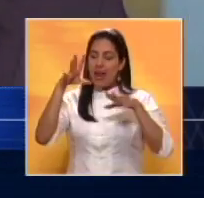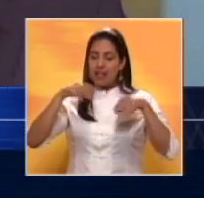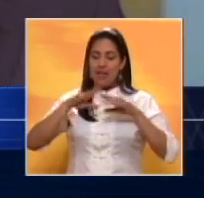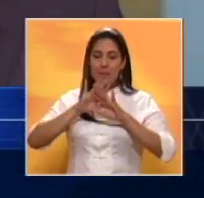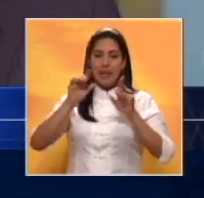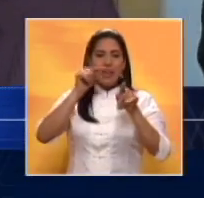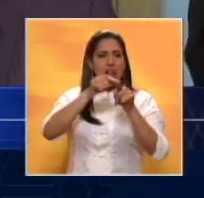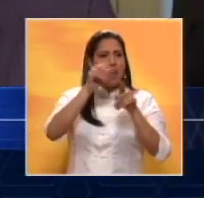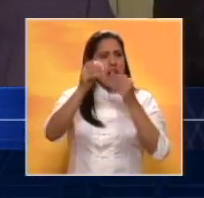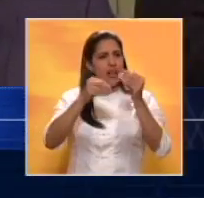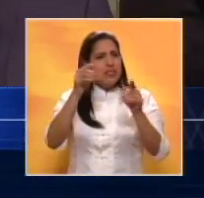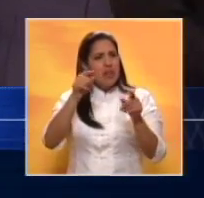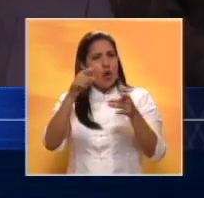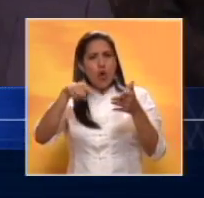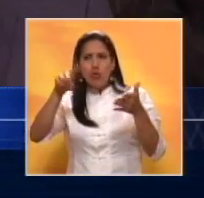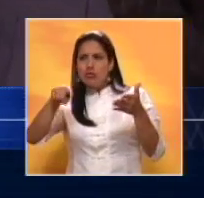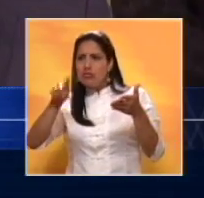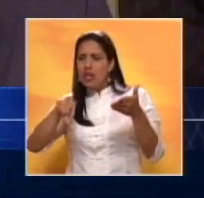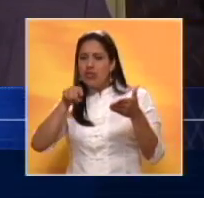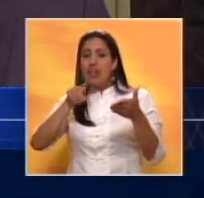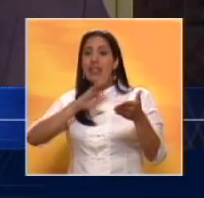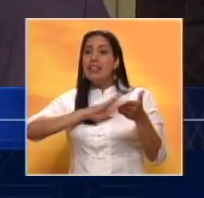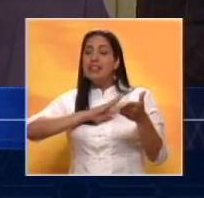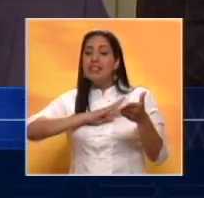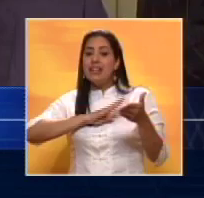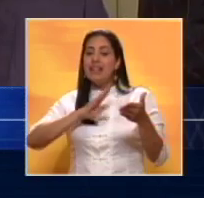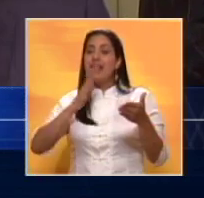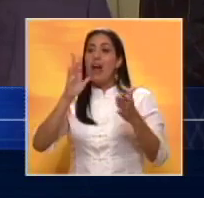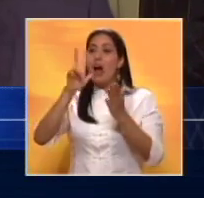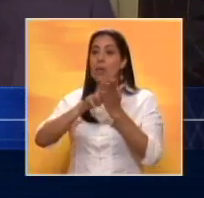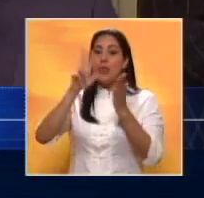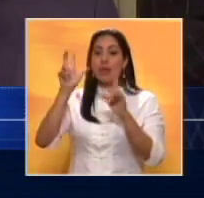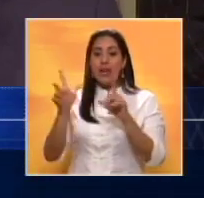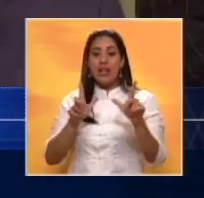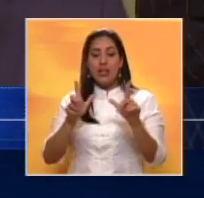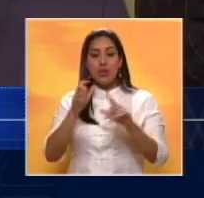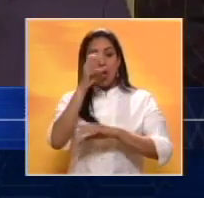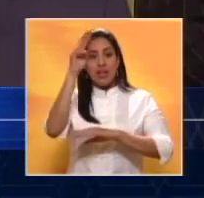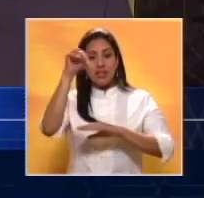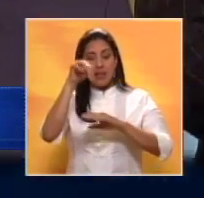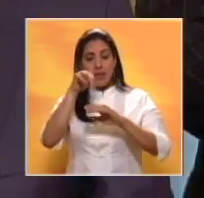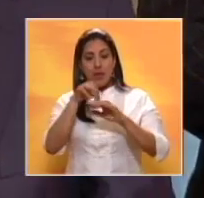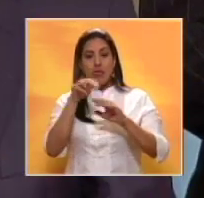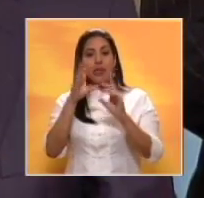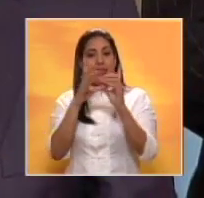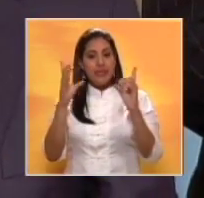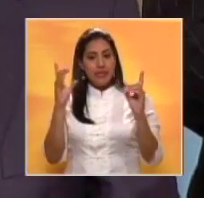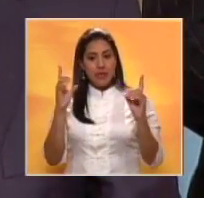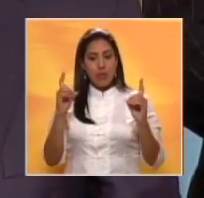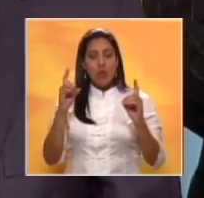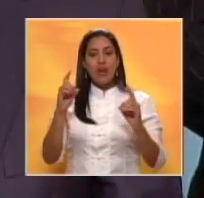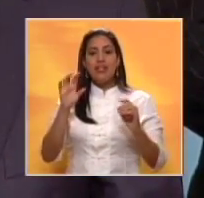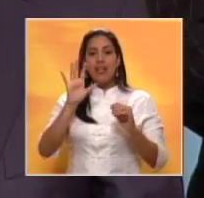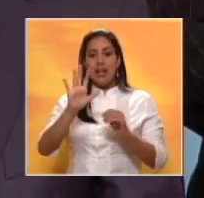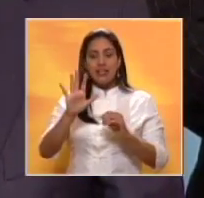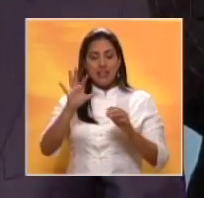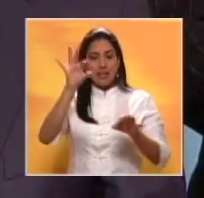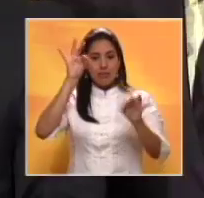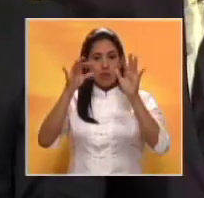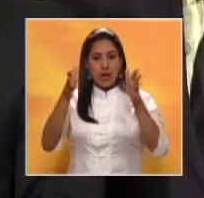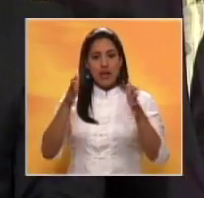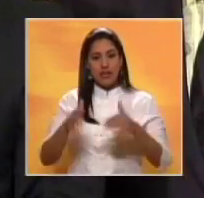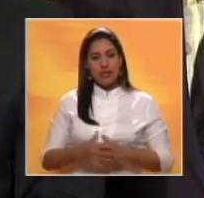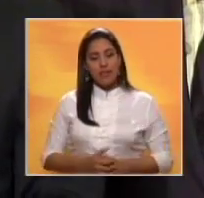reconocer aquellos actos, aquellos contratos que tengan la aprobación de la Asamblea Nacional democráticamente